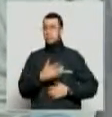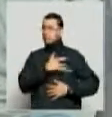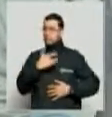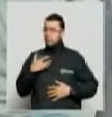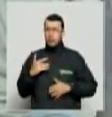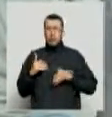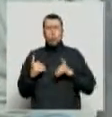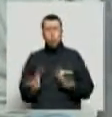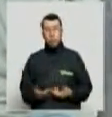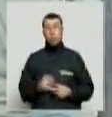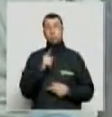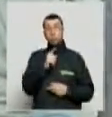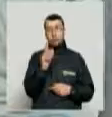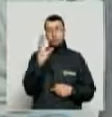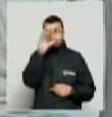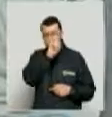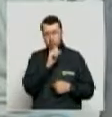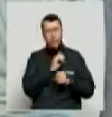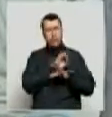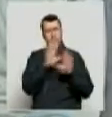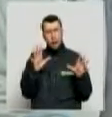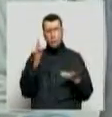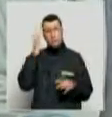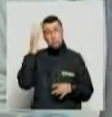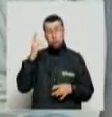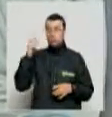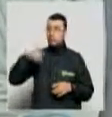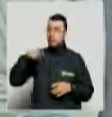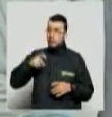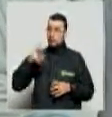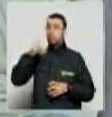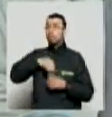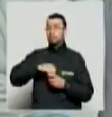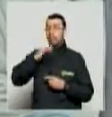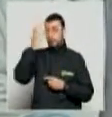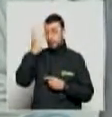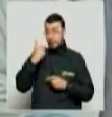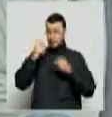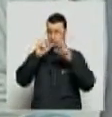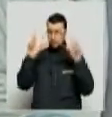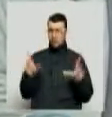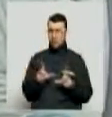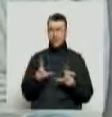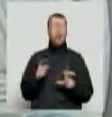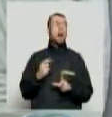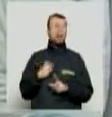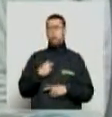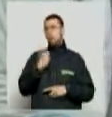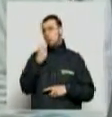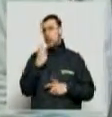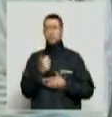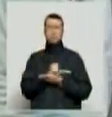ustedes tengan muy claro el porqué, la necesidad del examen. No es que me voy a tomar una aspirina sin saber qué tengo,